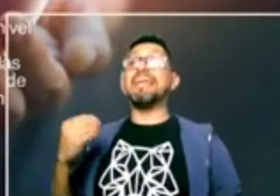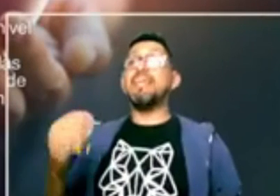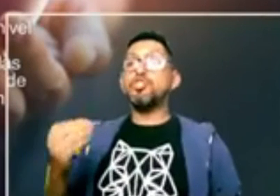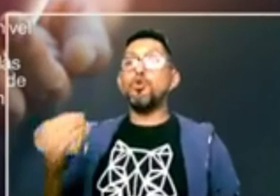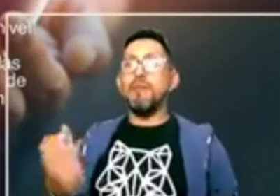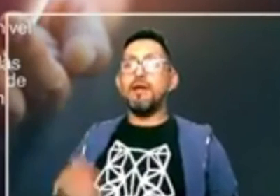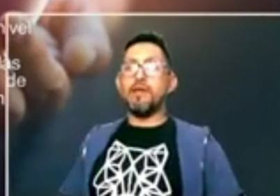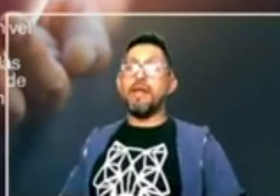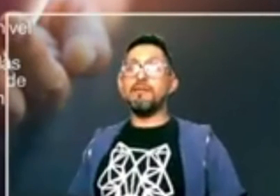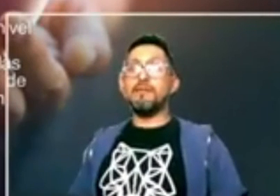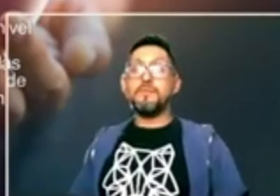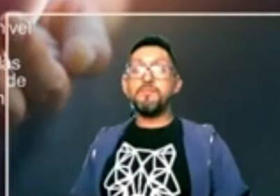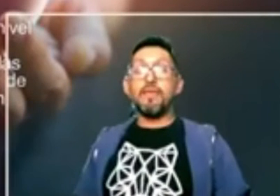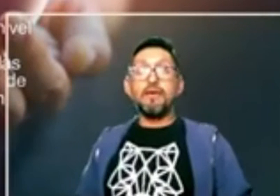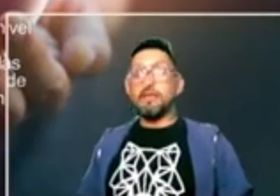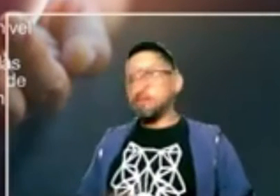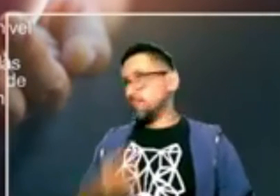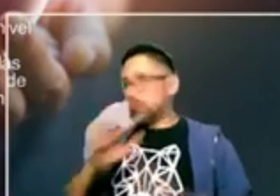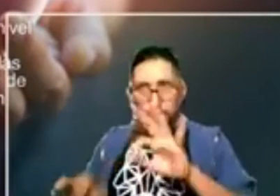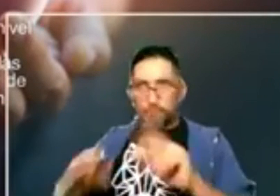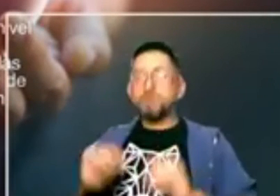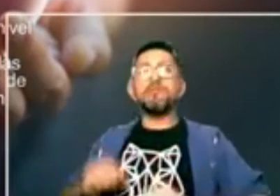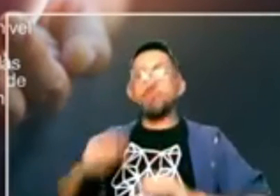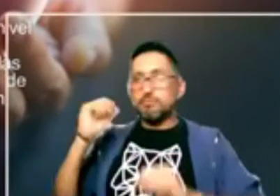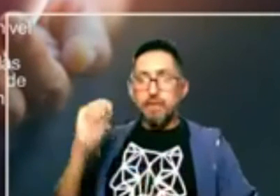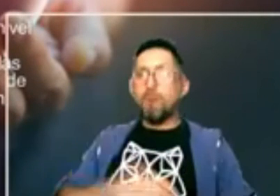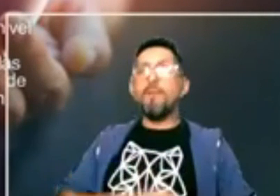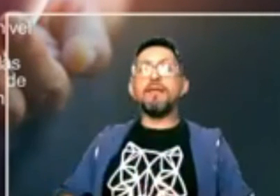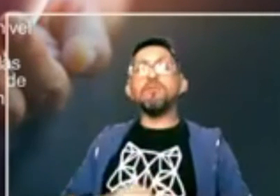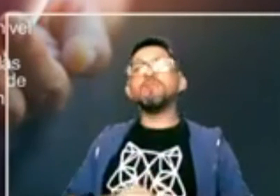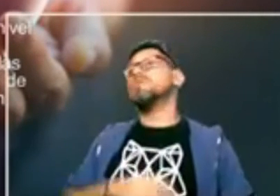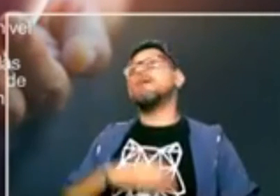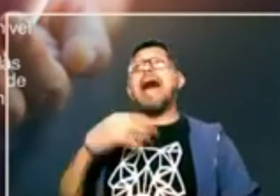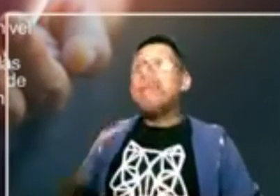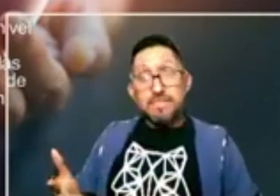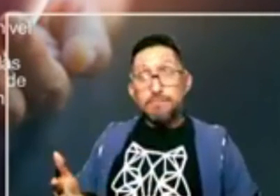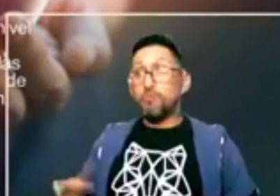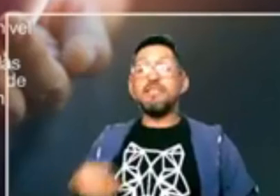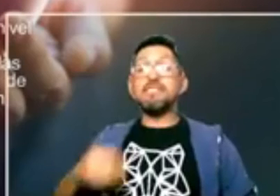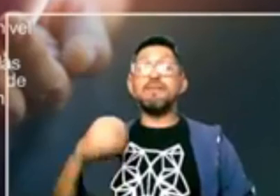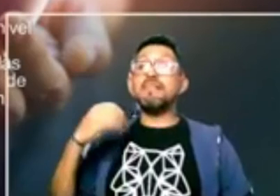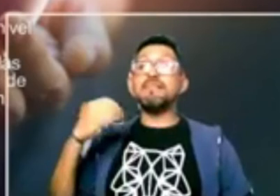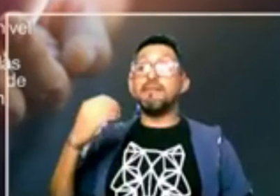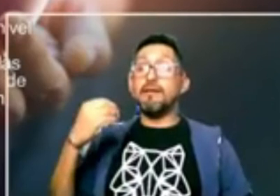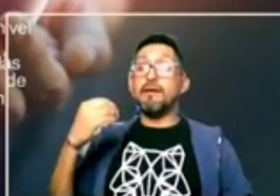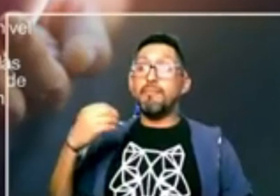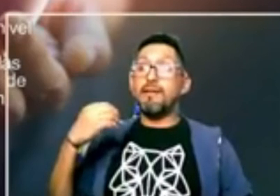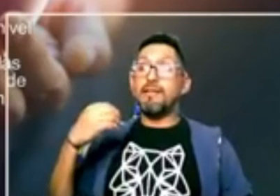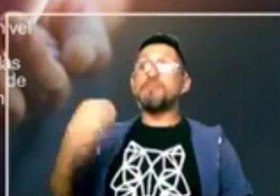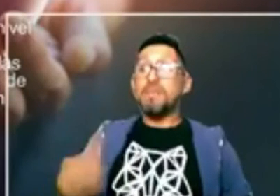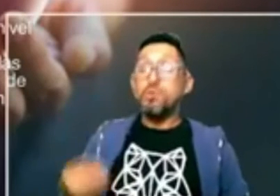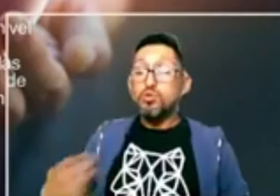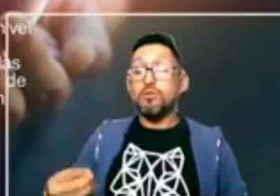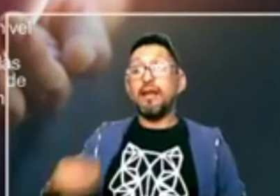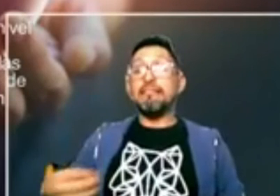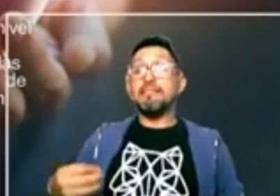un derecho humano realmente. Búsquenlo en Facebook, Agua para Todos, háganles preguntas, les va a